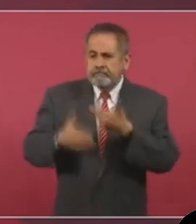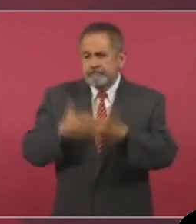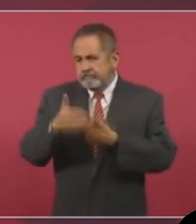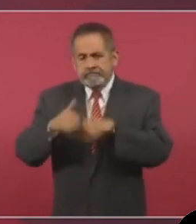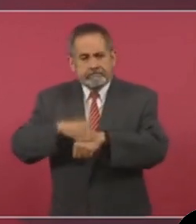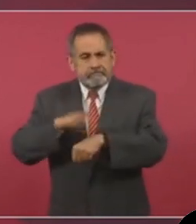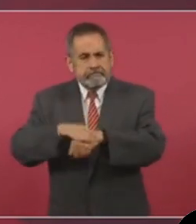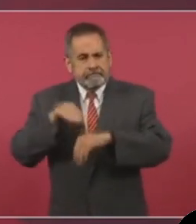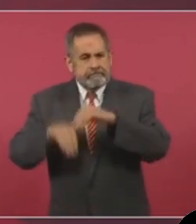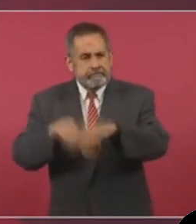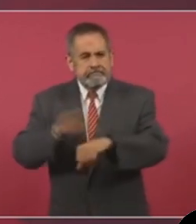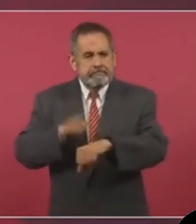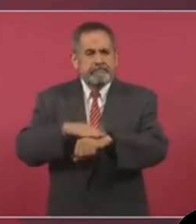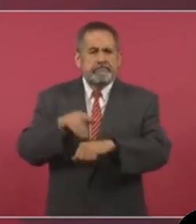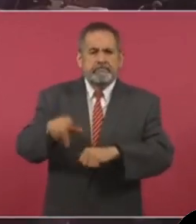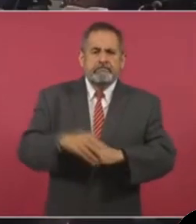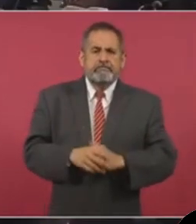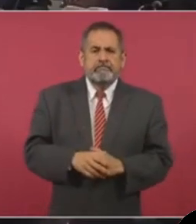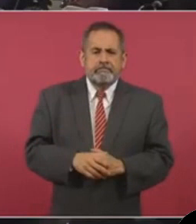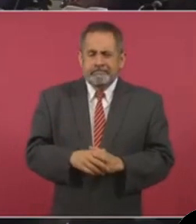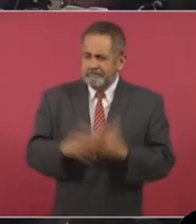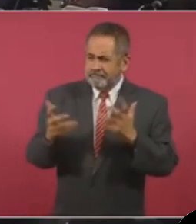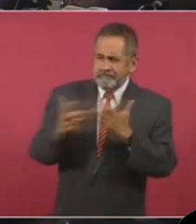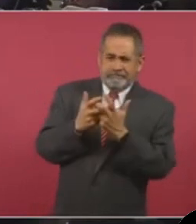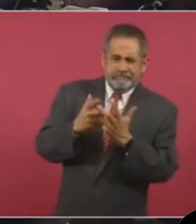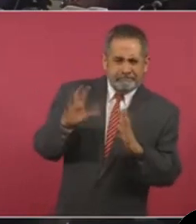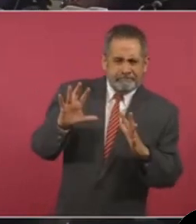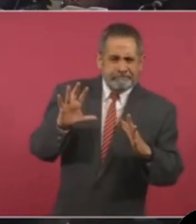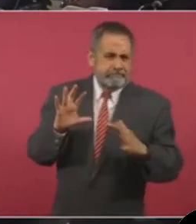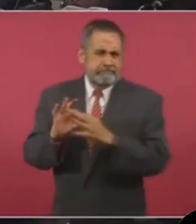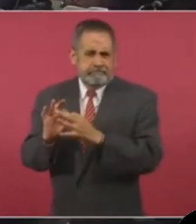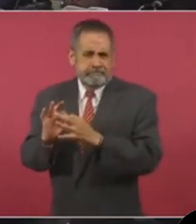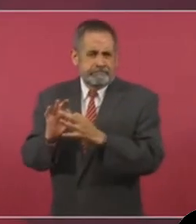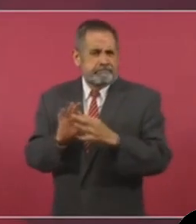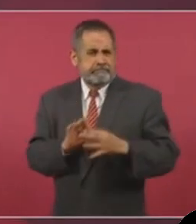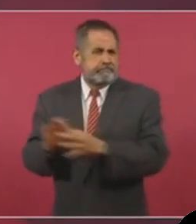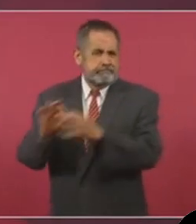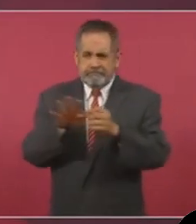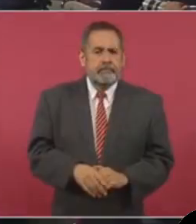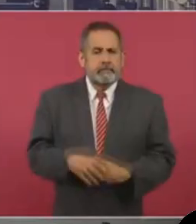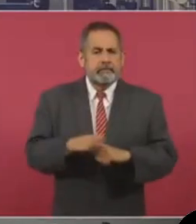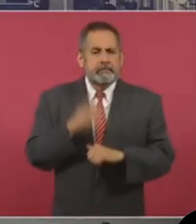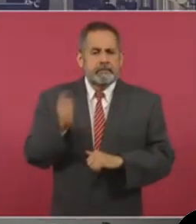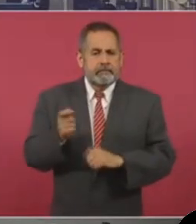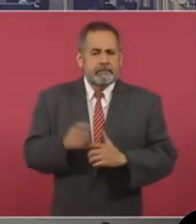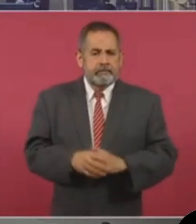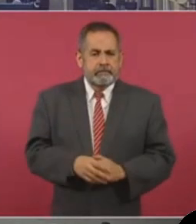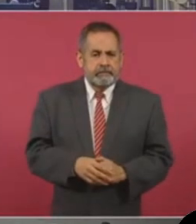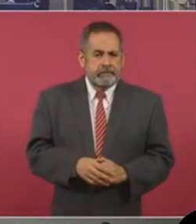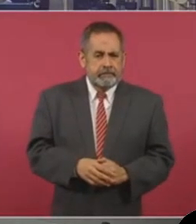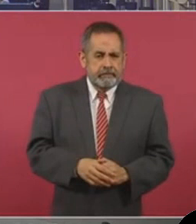más y que se integre toda la región es